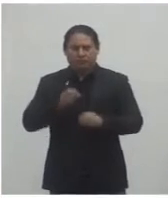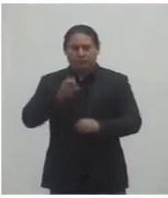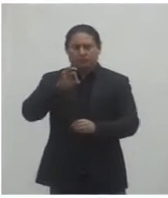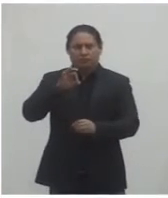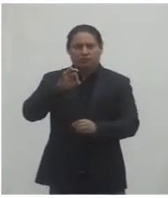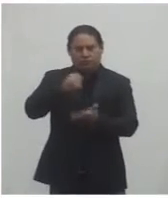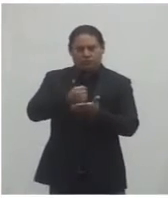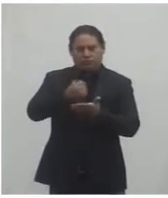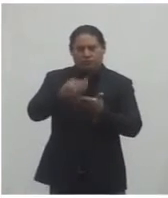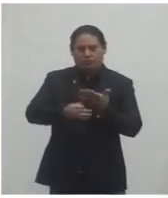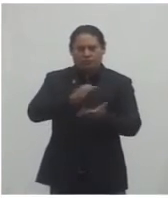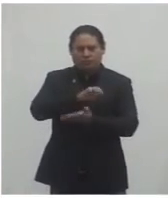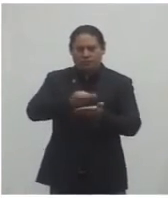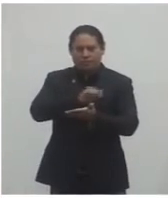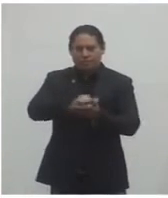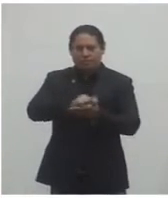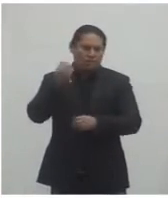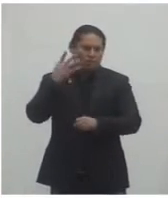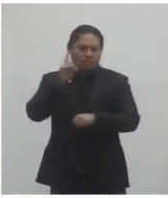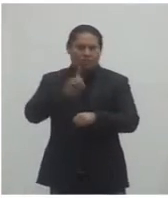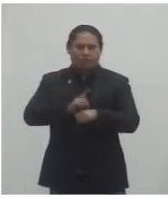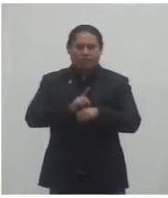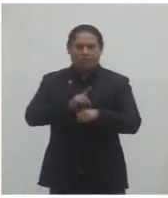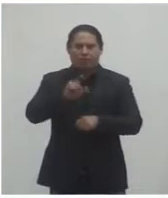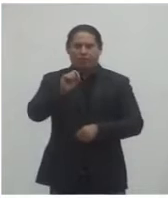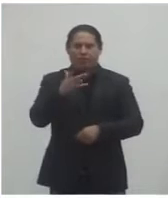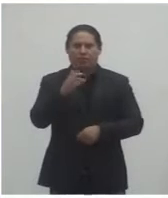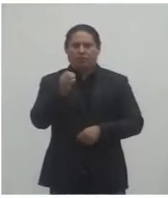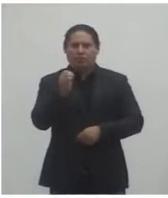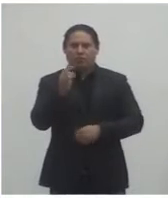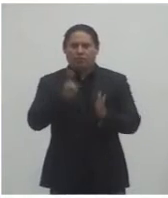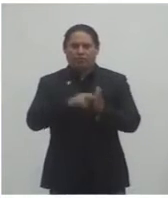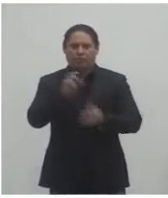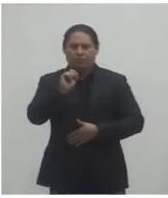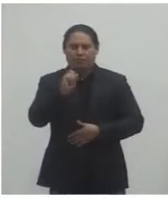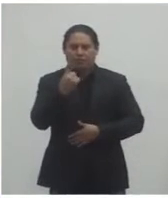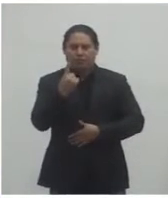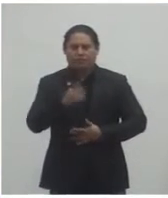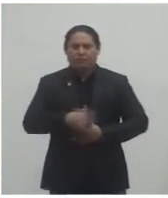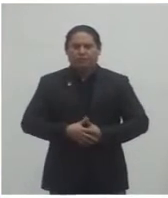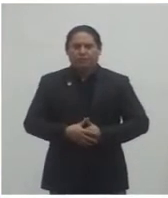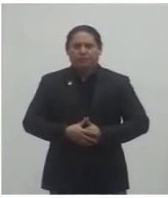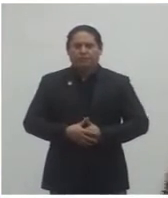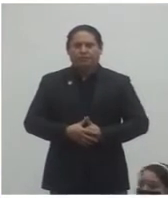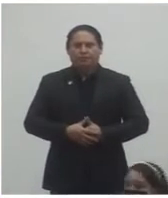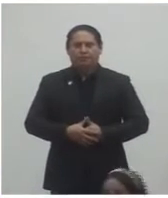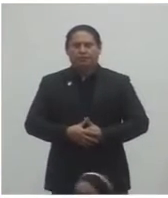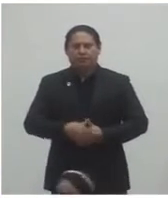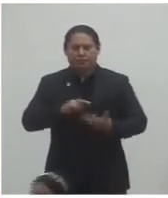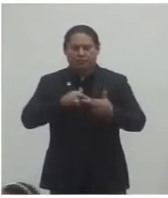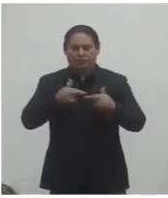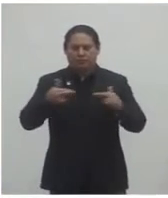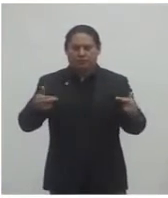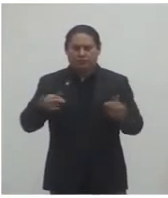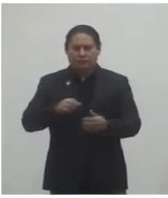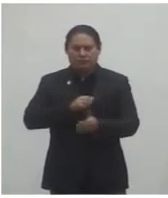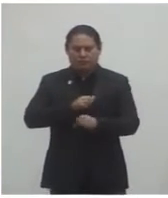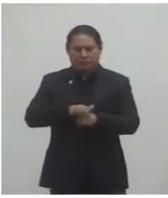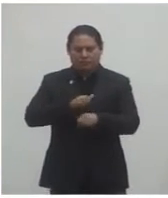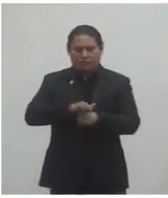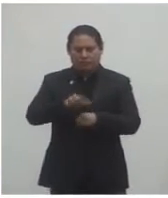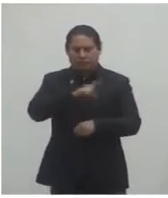a aprobación el acta de la sesión celebrada el día 28 de octubre del 2021. con relación al